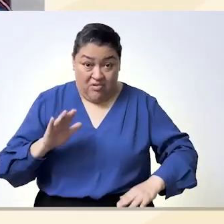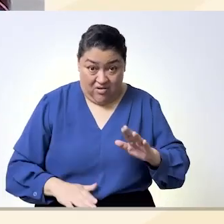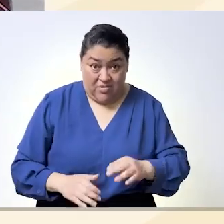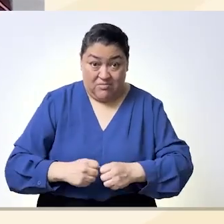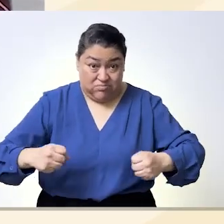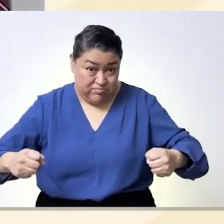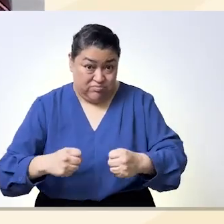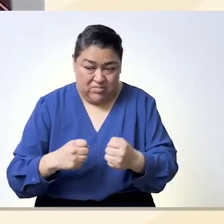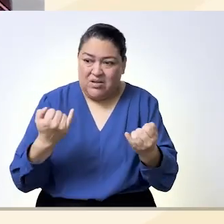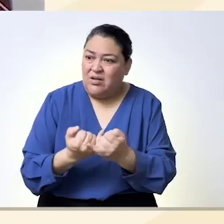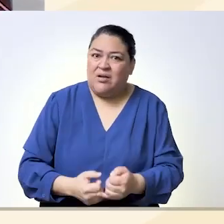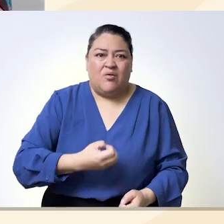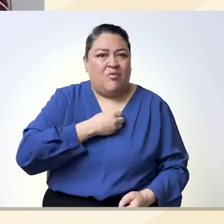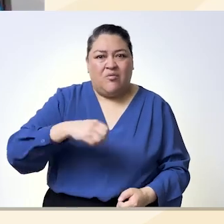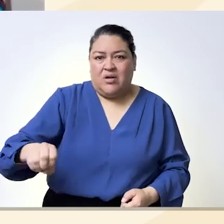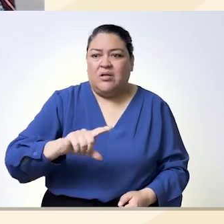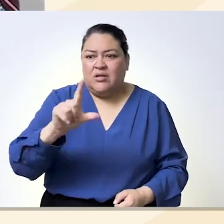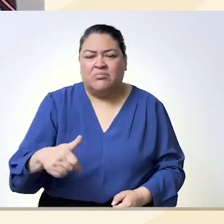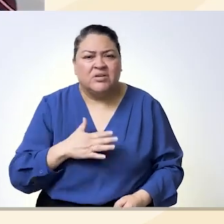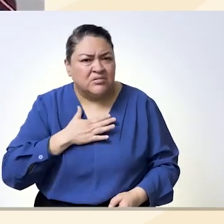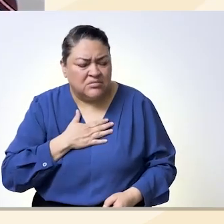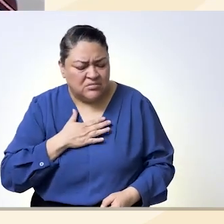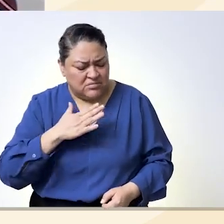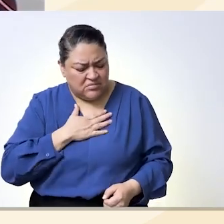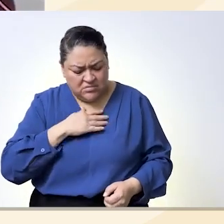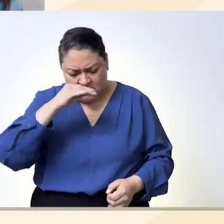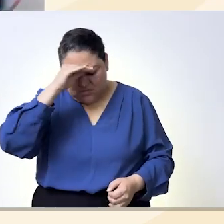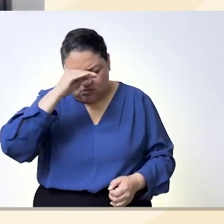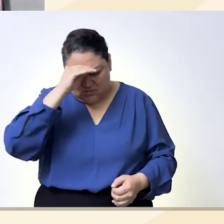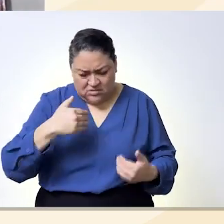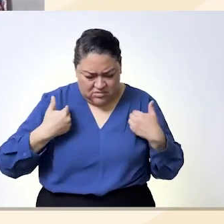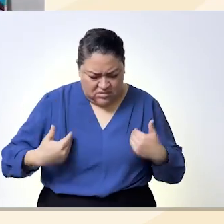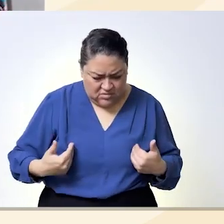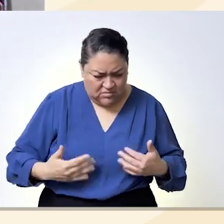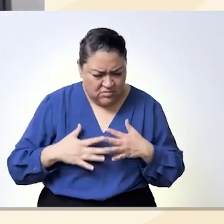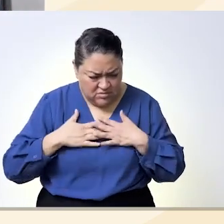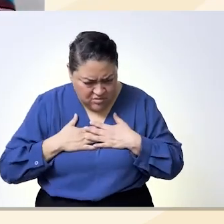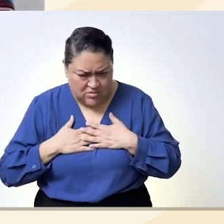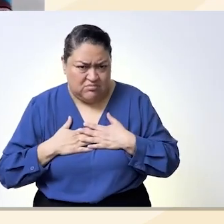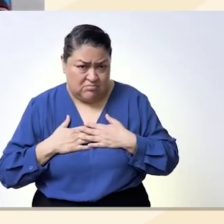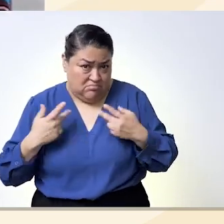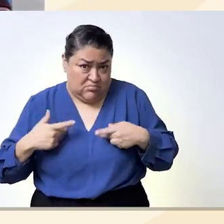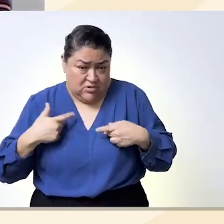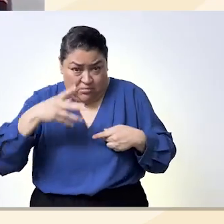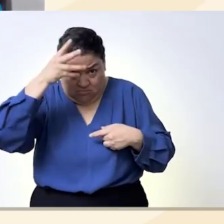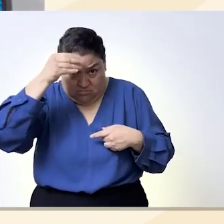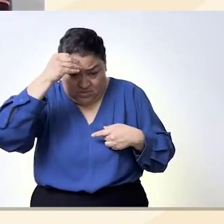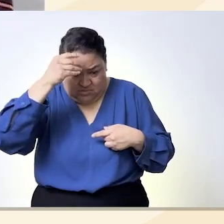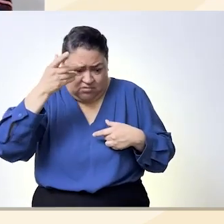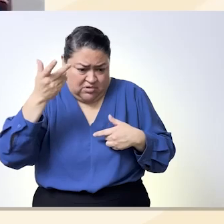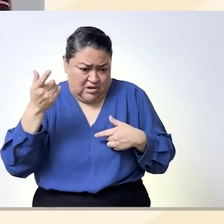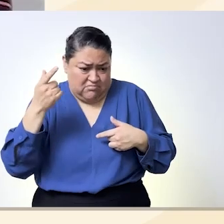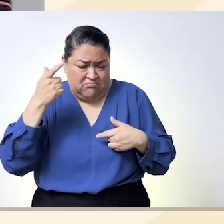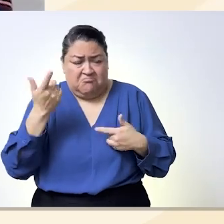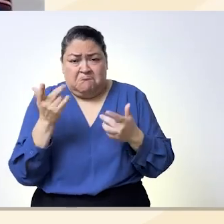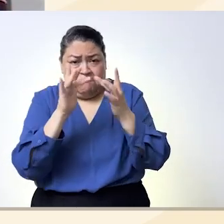mi detección empecé a preguntarme, ¿y cómo nos está pasando a las personas neurodivergentes y personas con discapacidad? ¿Estamos en la misma posición? Y dije, no,